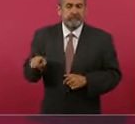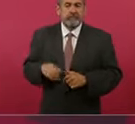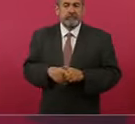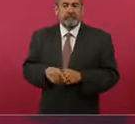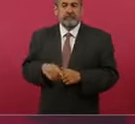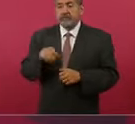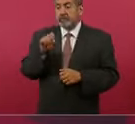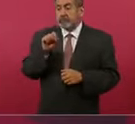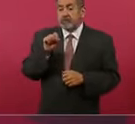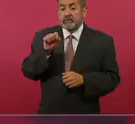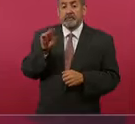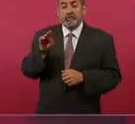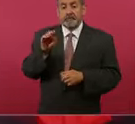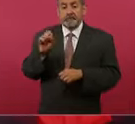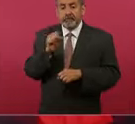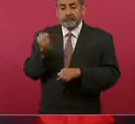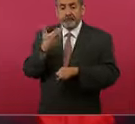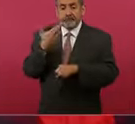fue subsecretario